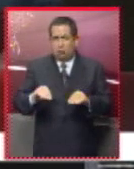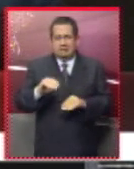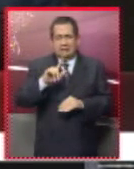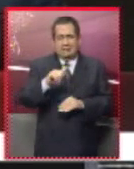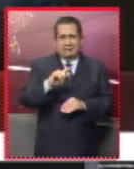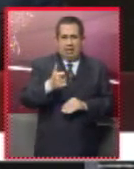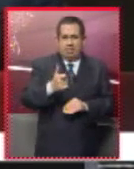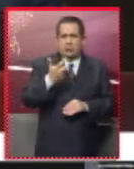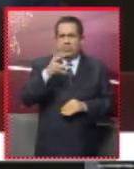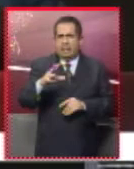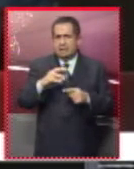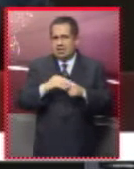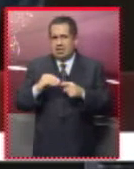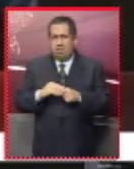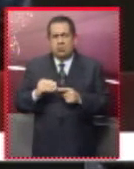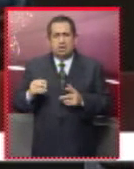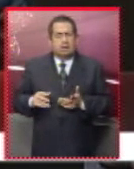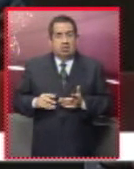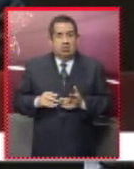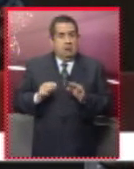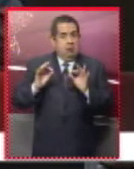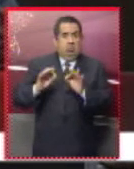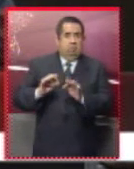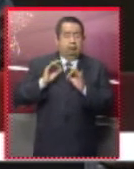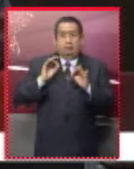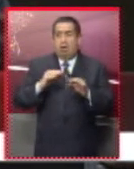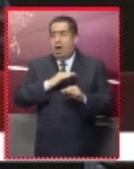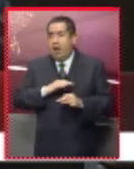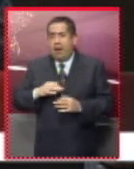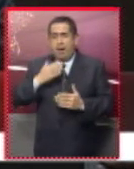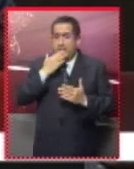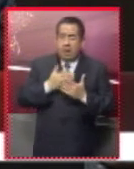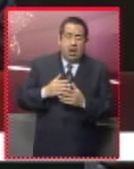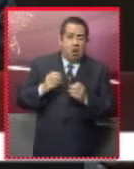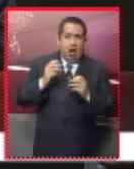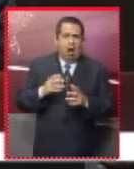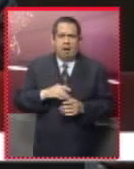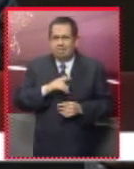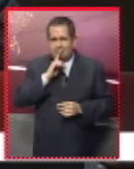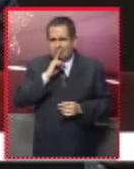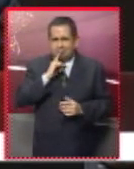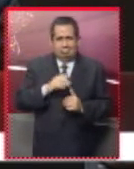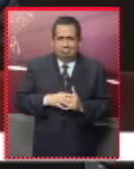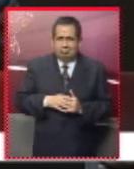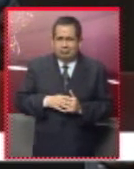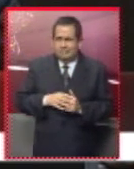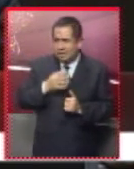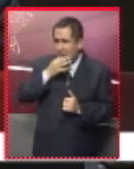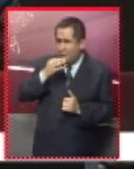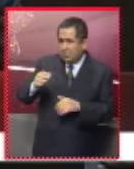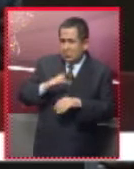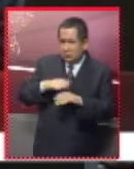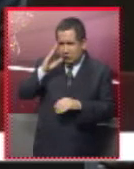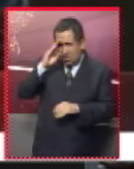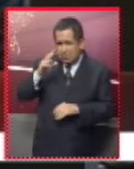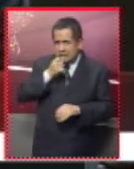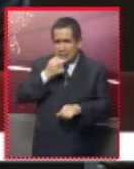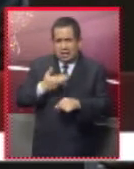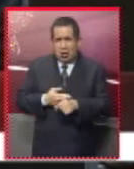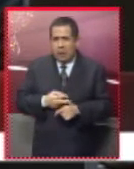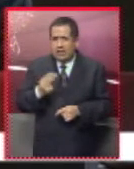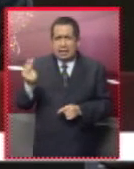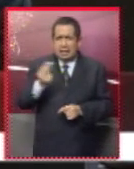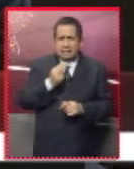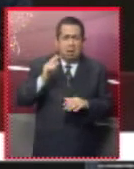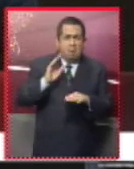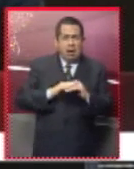pesos con 10 centavos dista de ser motivo de celebración. Señor secretario, necesitamos